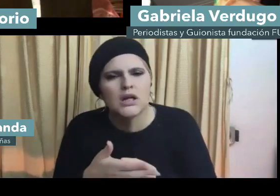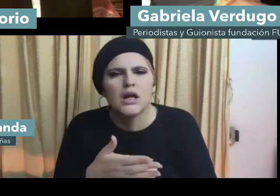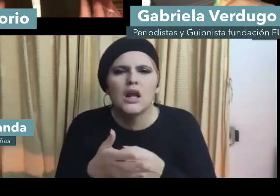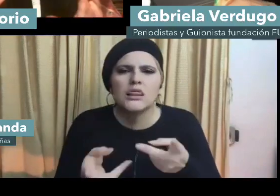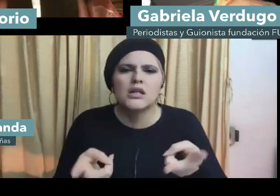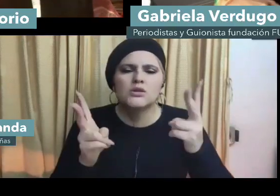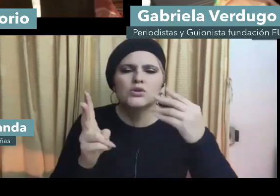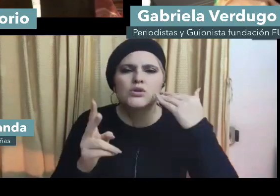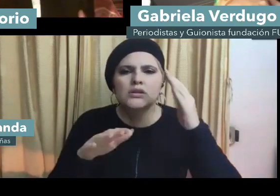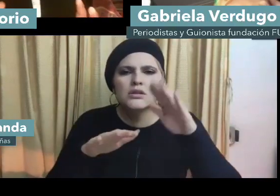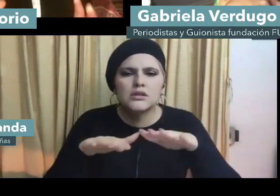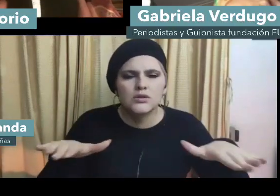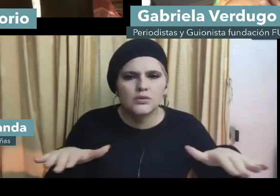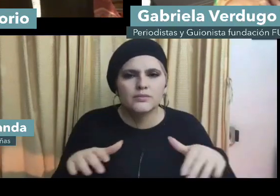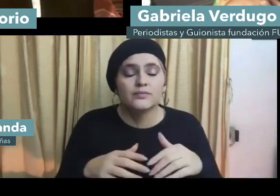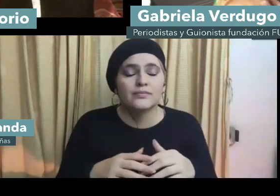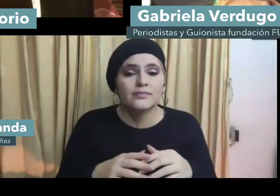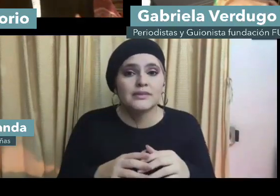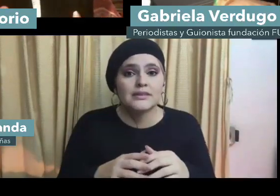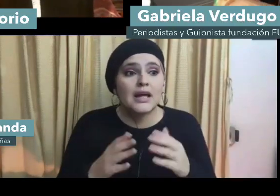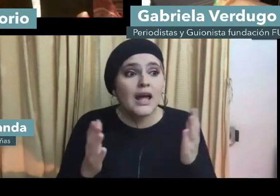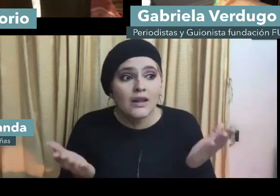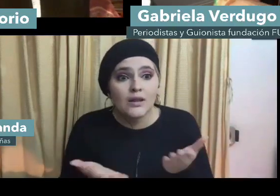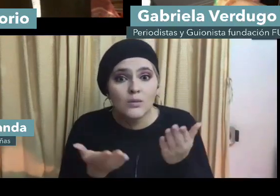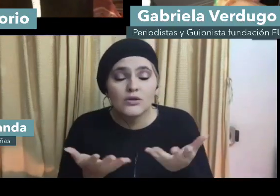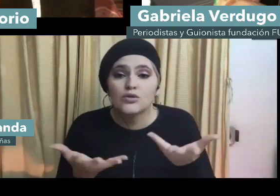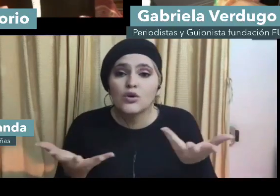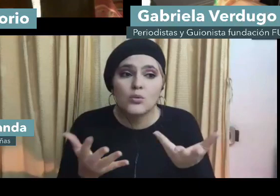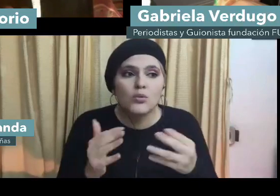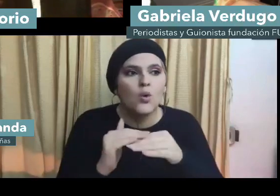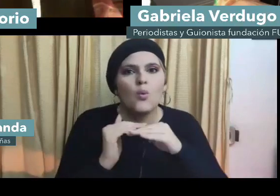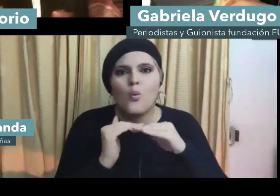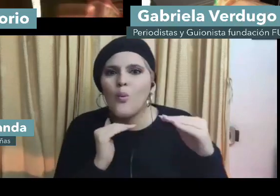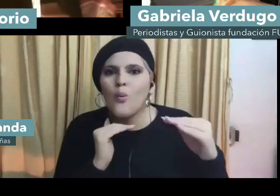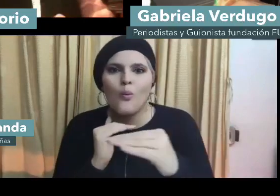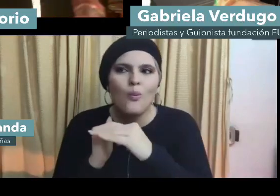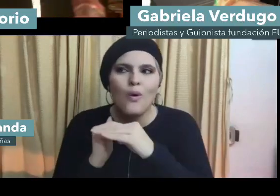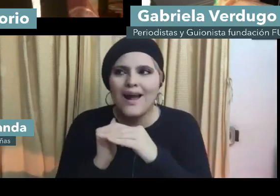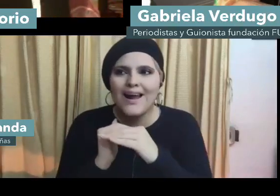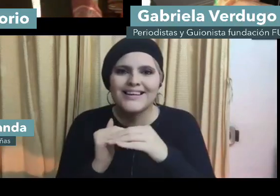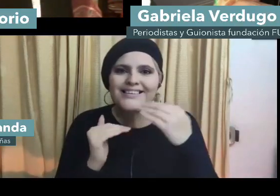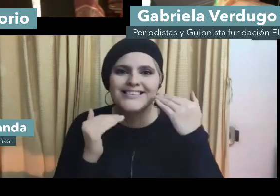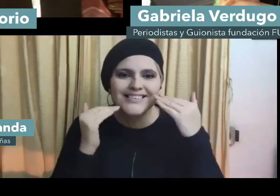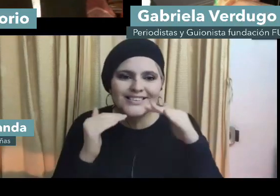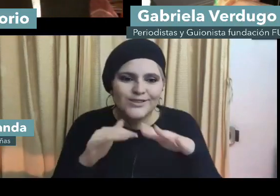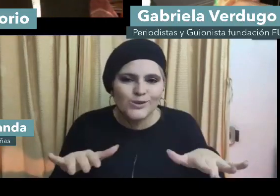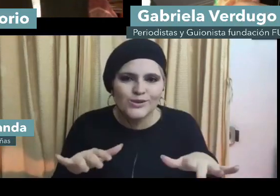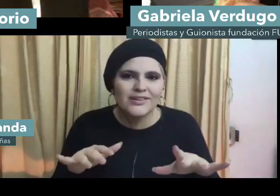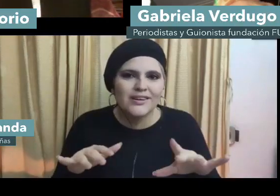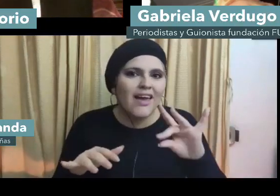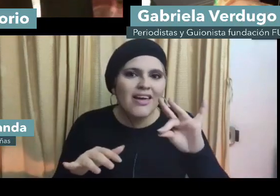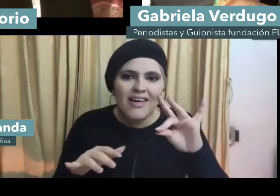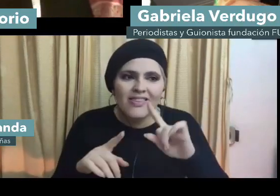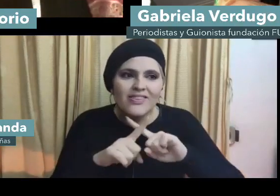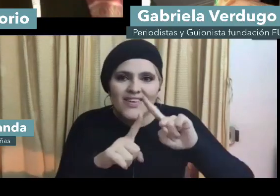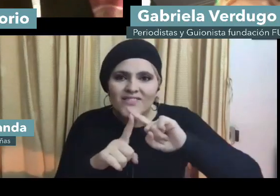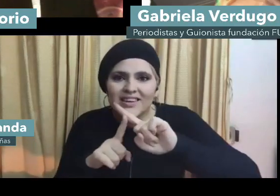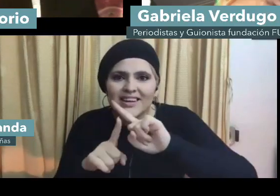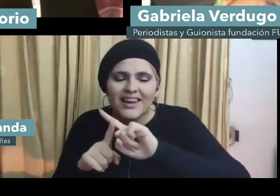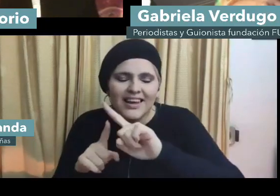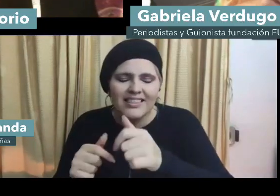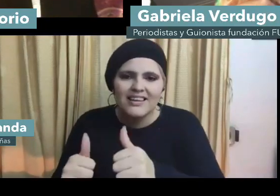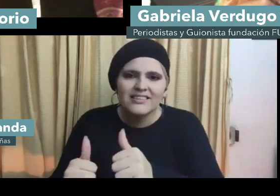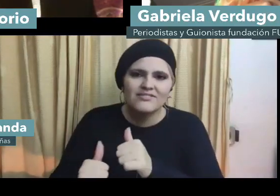hace con sus padres, porque cada edad son distintos los desafíos, esa edad de los desafíos. Y